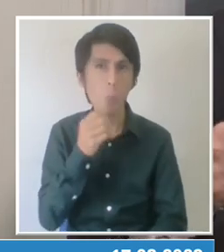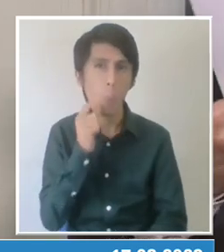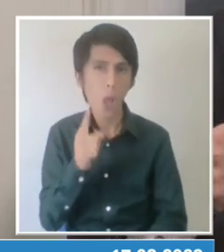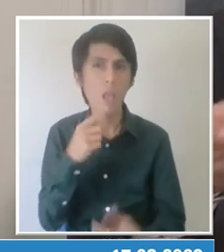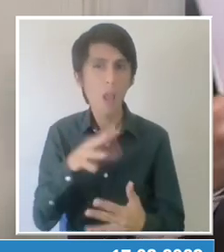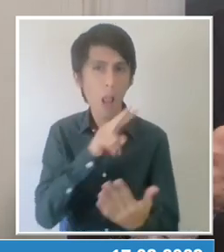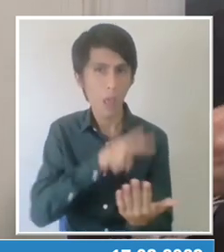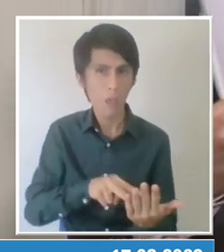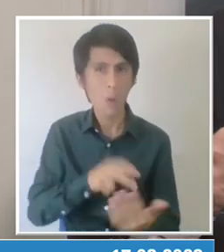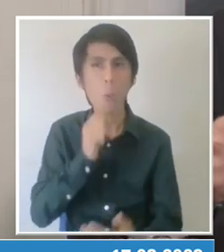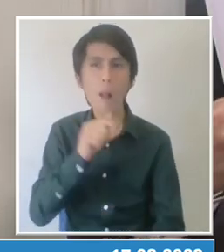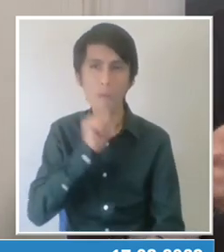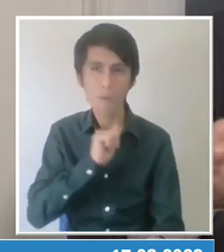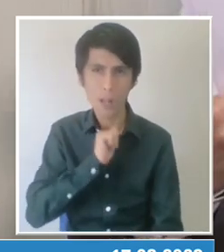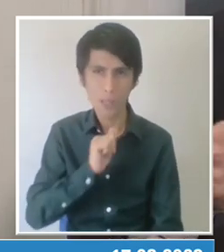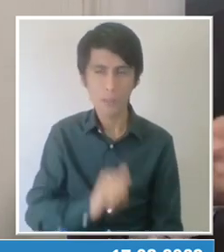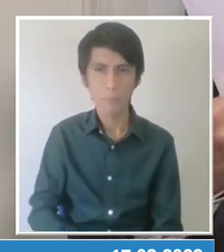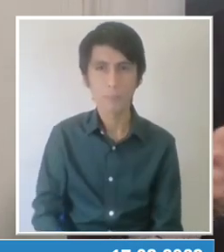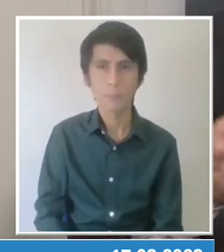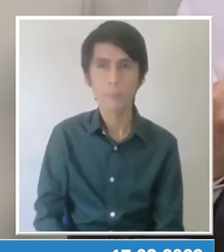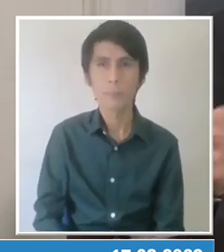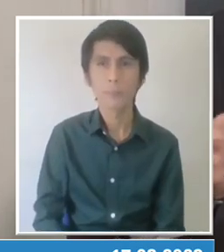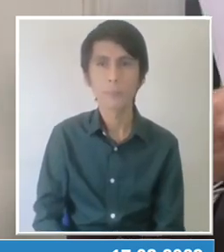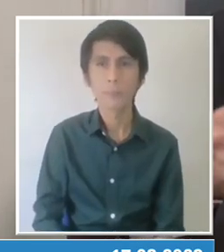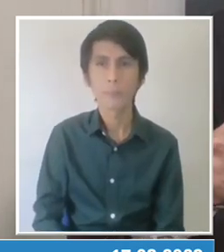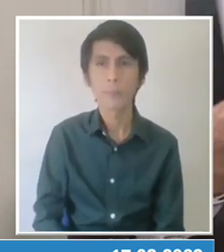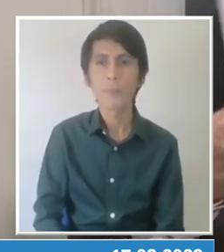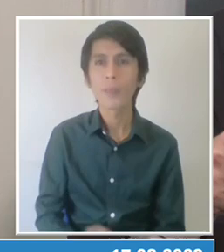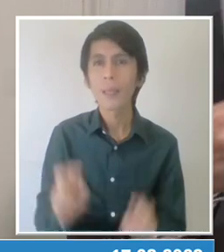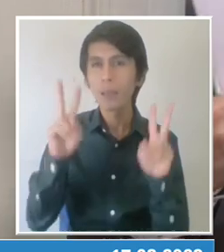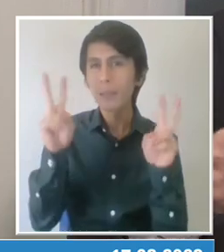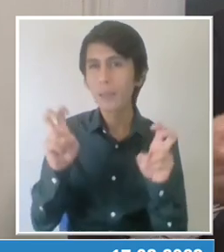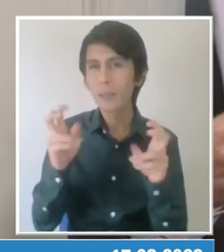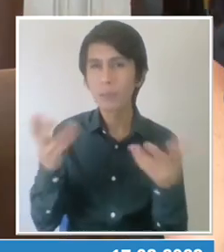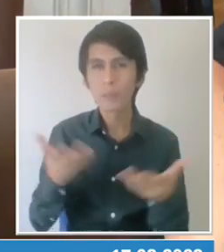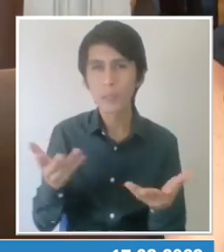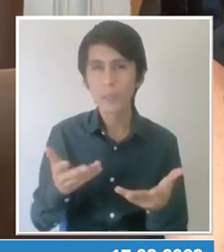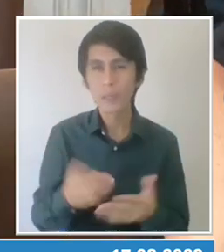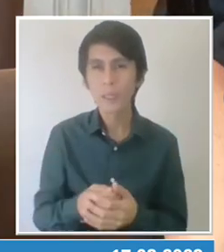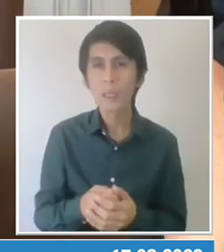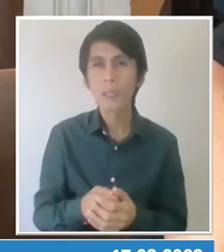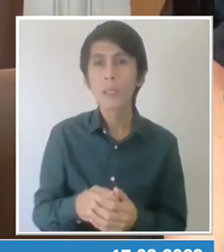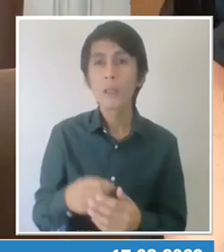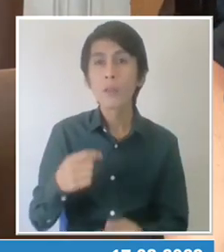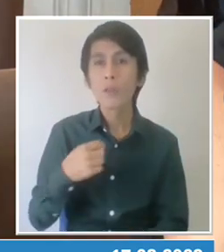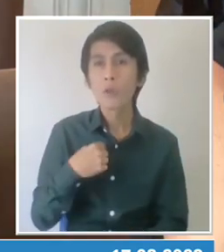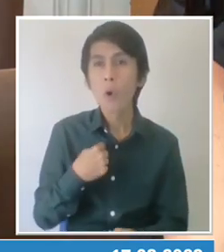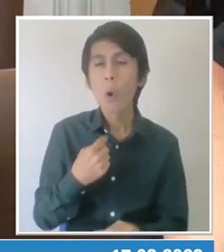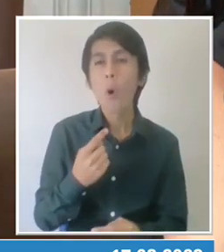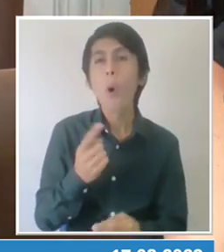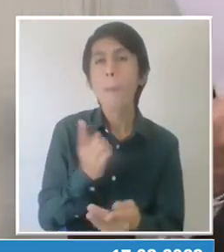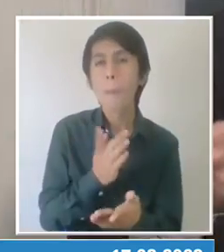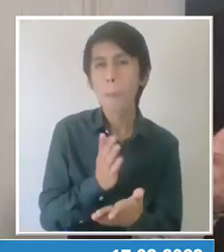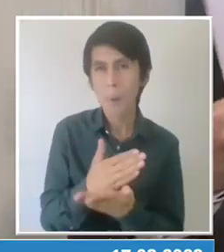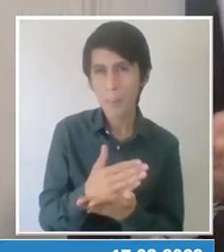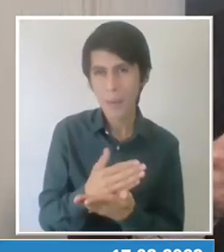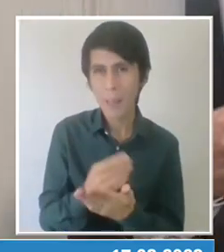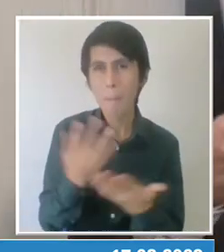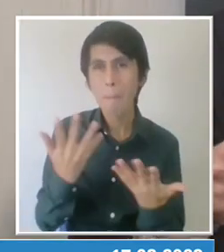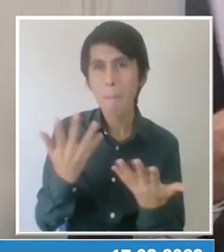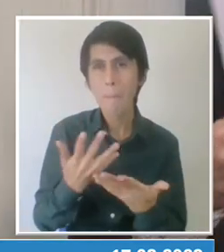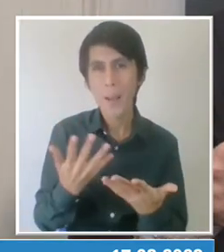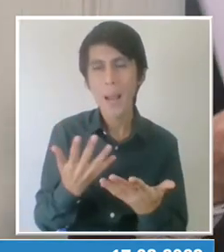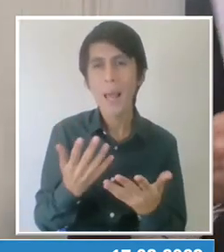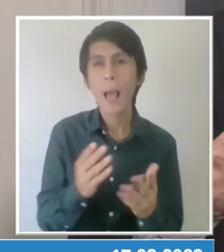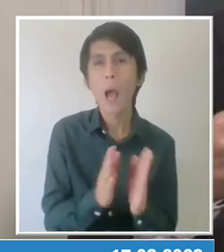hacerlo. El tema que se me ha fijado, yo lo tenía preparado para un texto, pero creo que dado que tengo